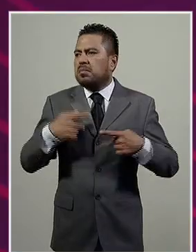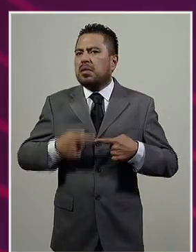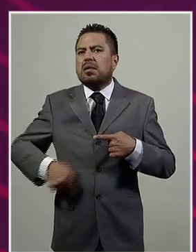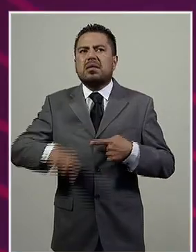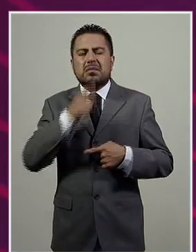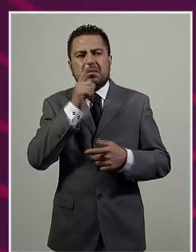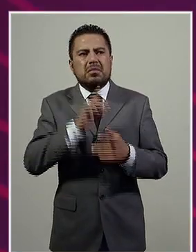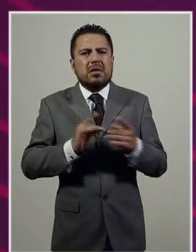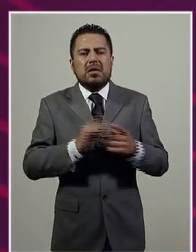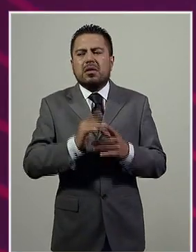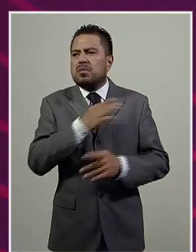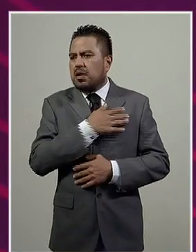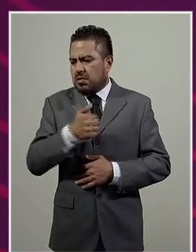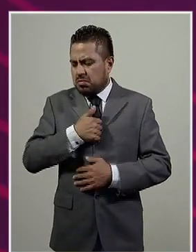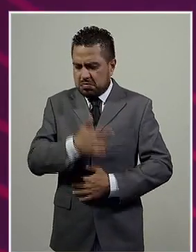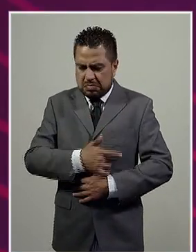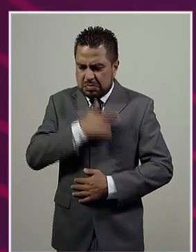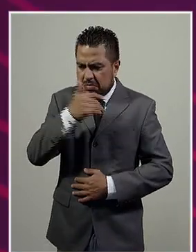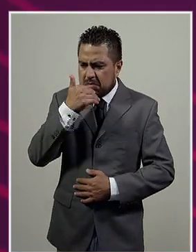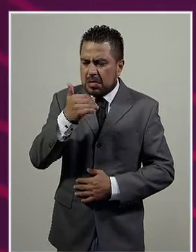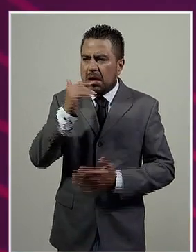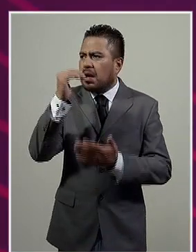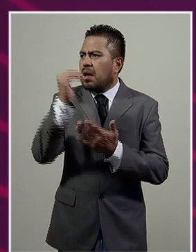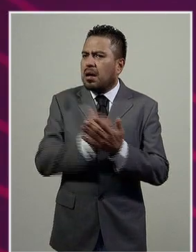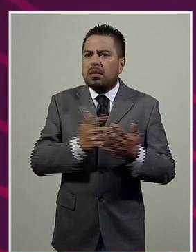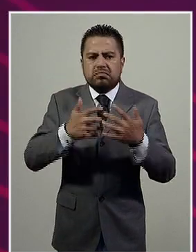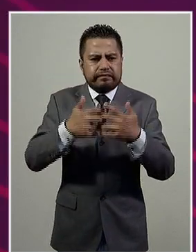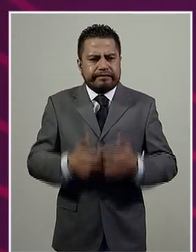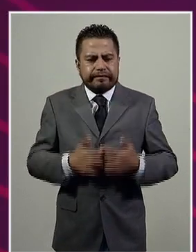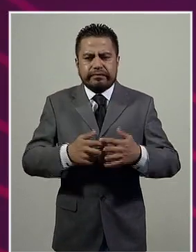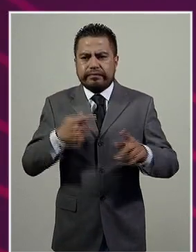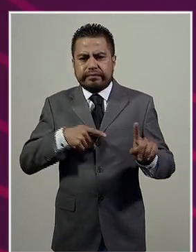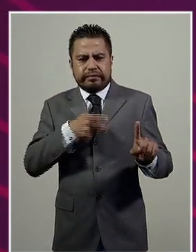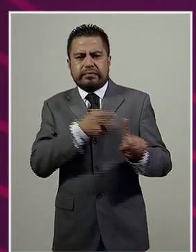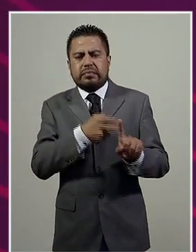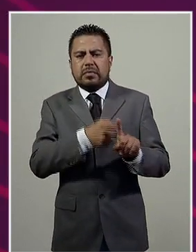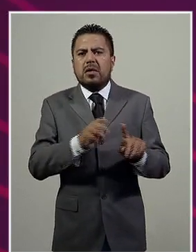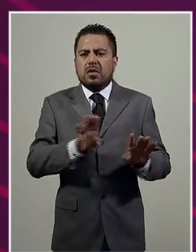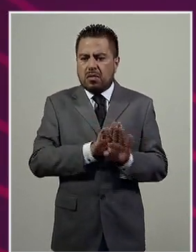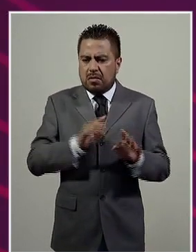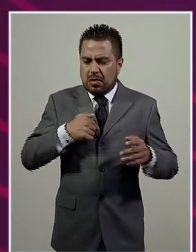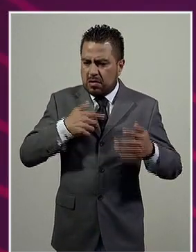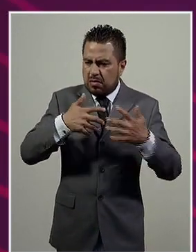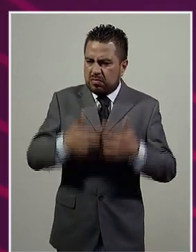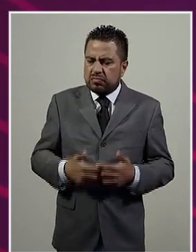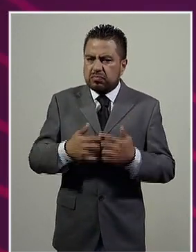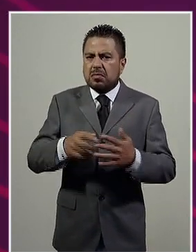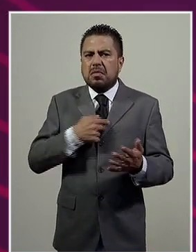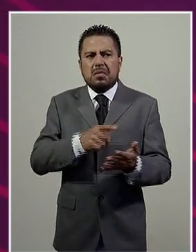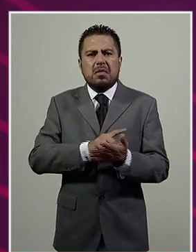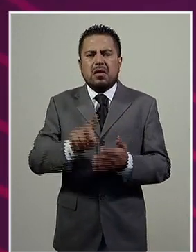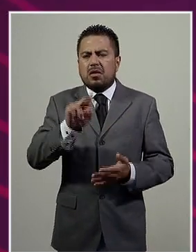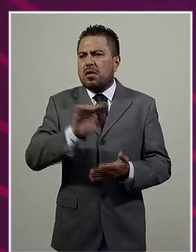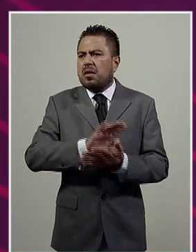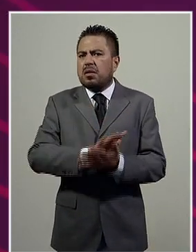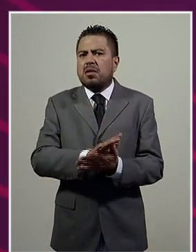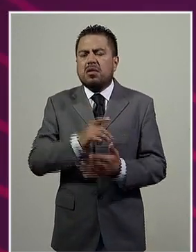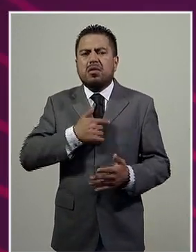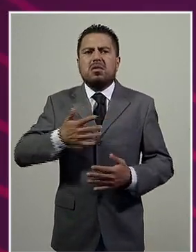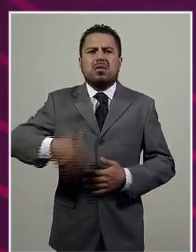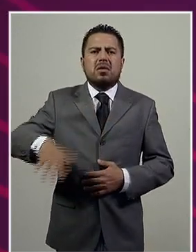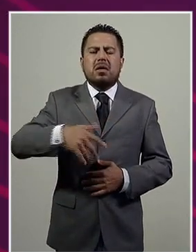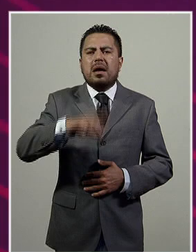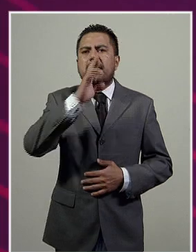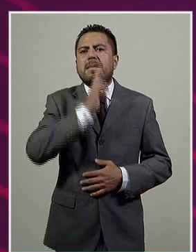diciendo, bueno, pero si yo estoy convencido de que va a reducir la productividad de esta persona, yo como empresario, pues tengo derecho a, no es discriminación, simplemente estoy buscando